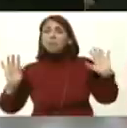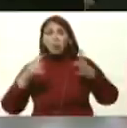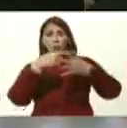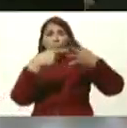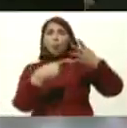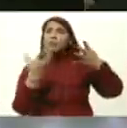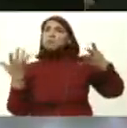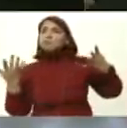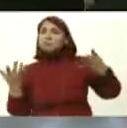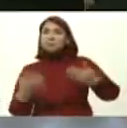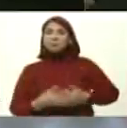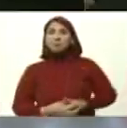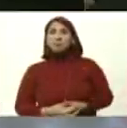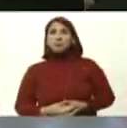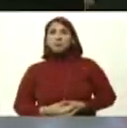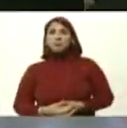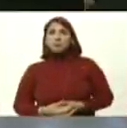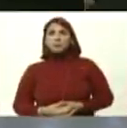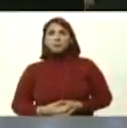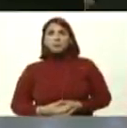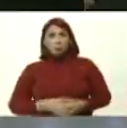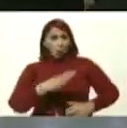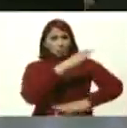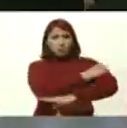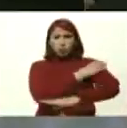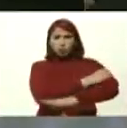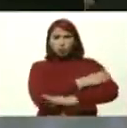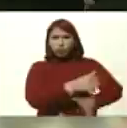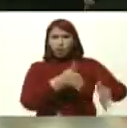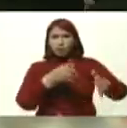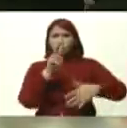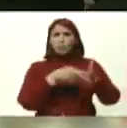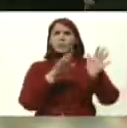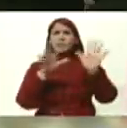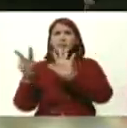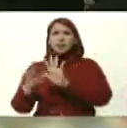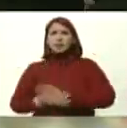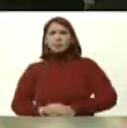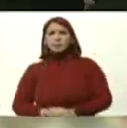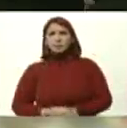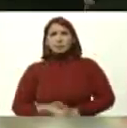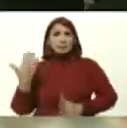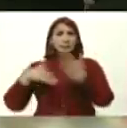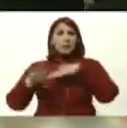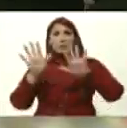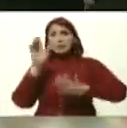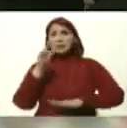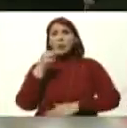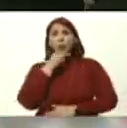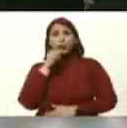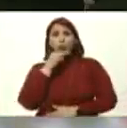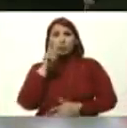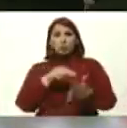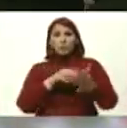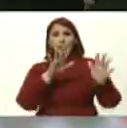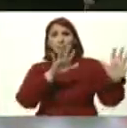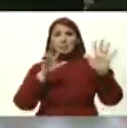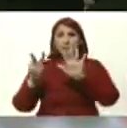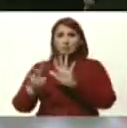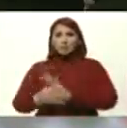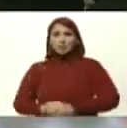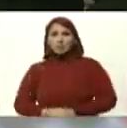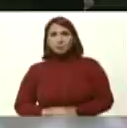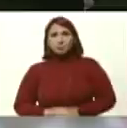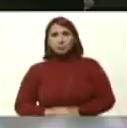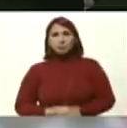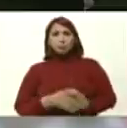matices. Ellos ganaron en el año 2017, aquel 15 de octubre del 2017,